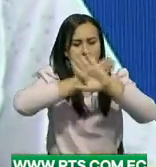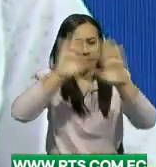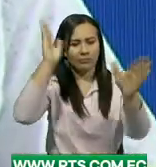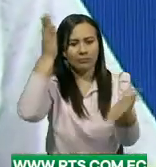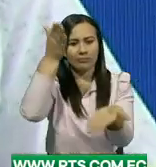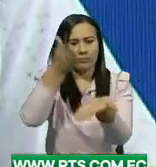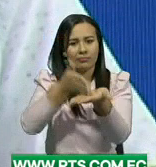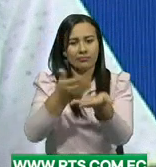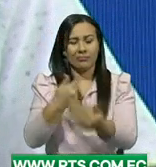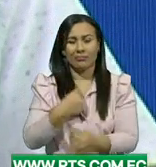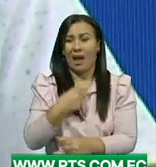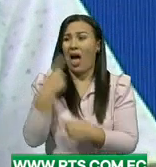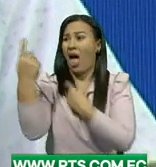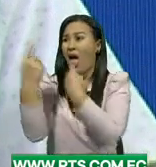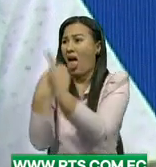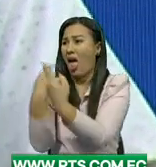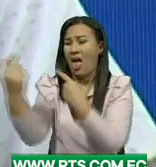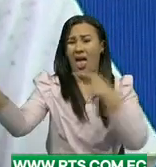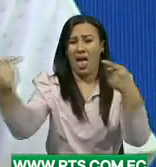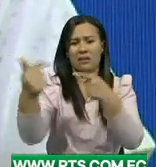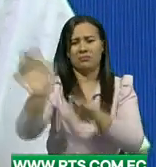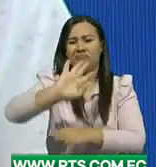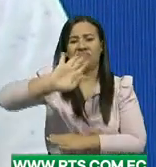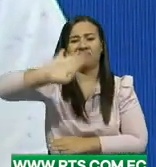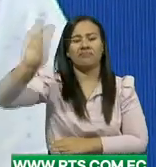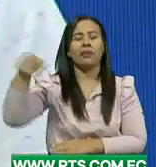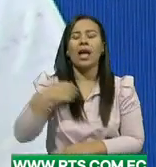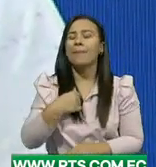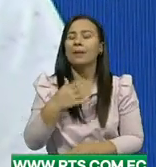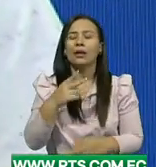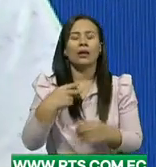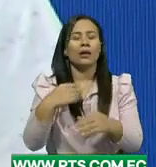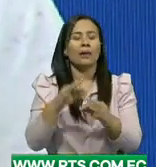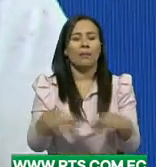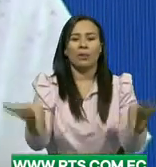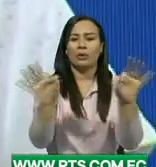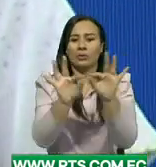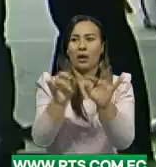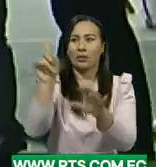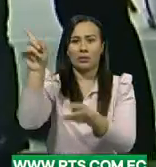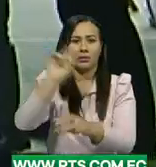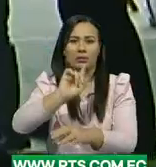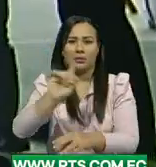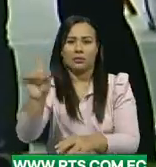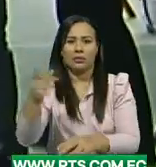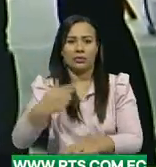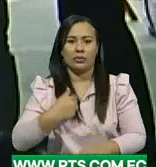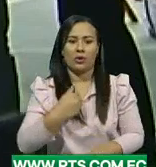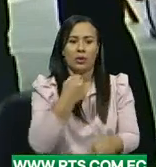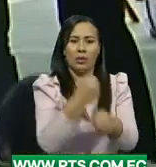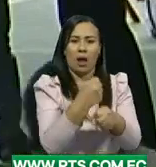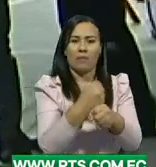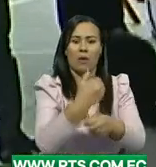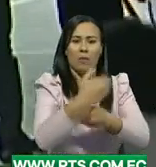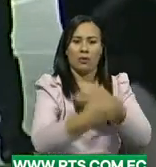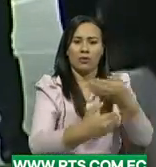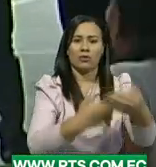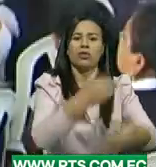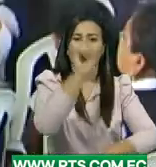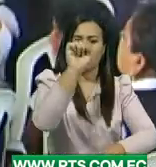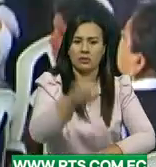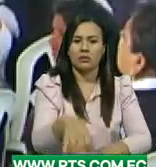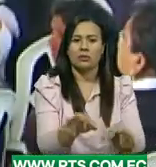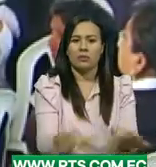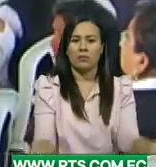más. Ahora es los consensos, los acuerdos mínimos. Acto en la Unidad Educativa Santa